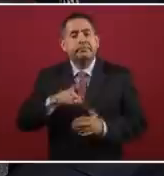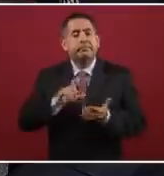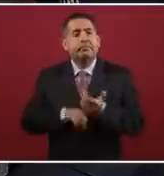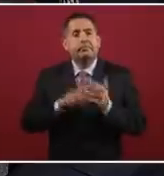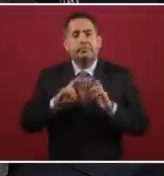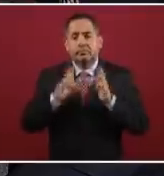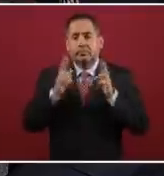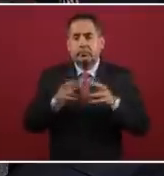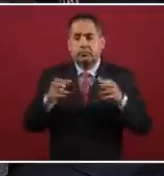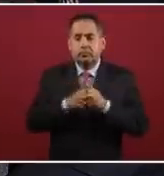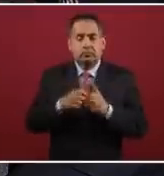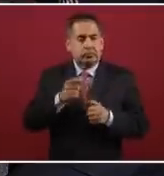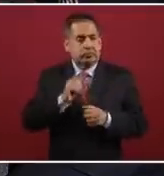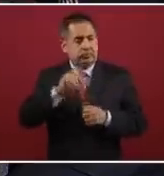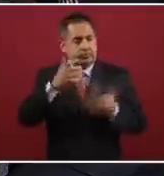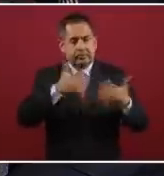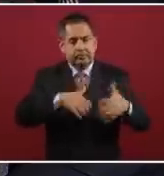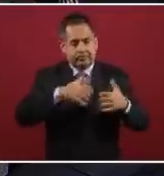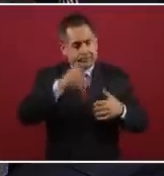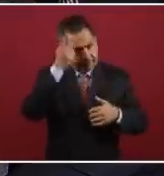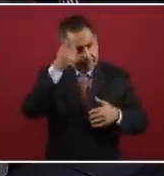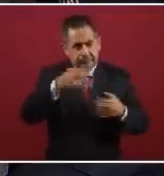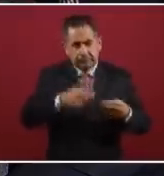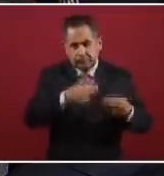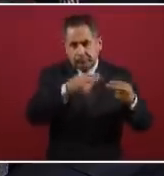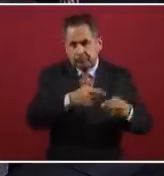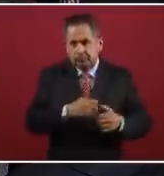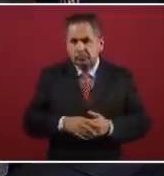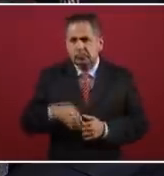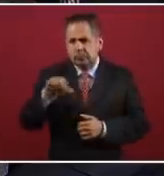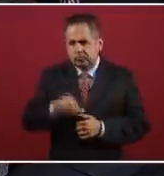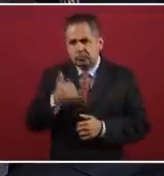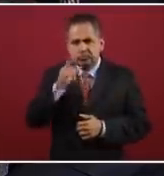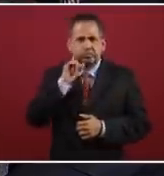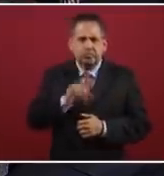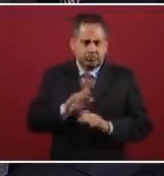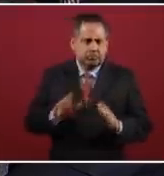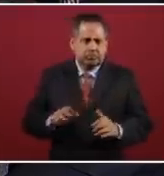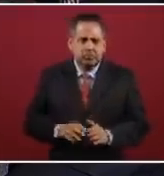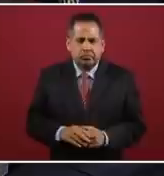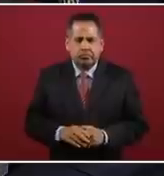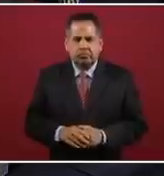reunión con empresarios hoy y mañana.